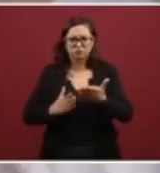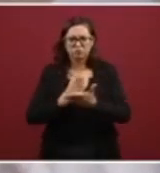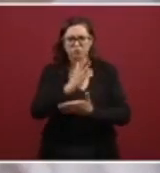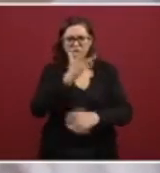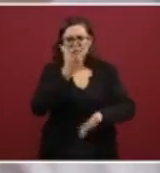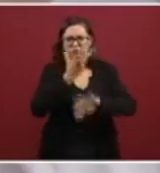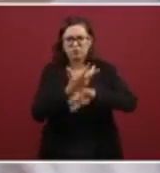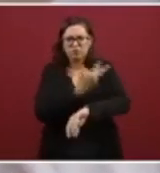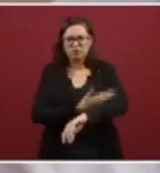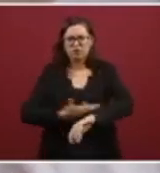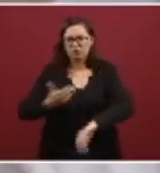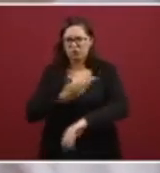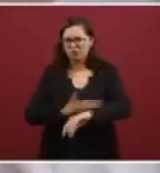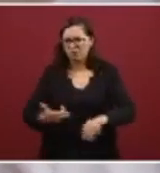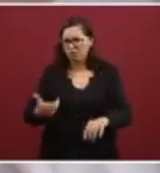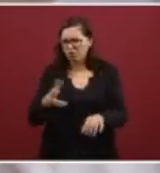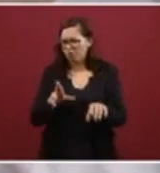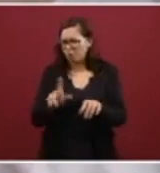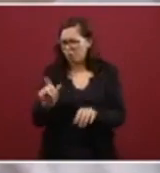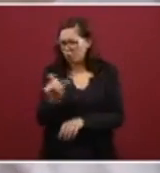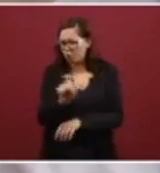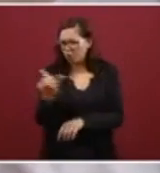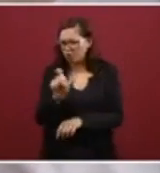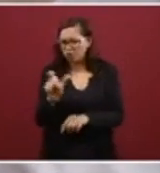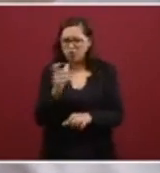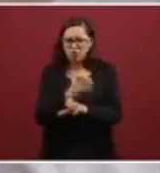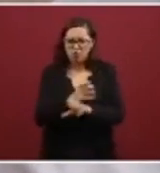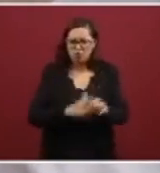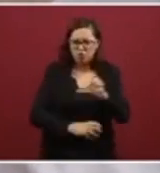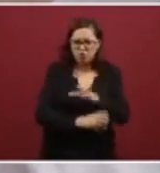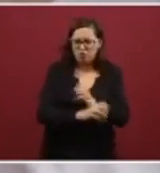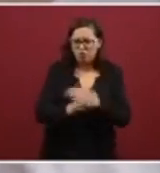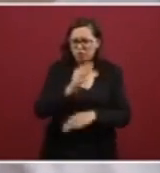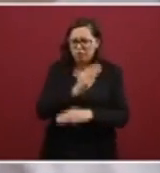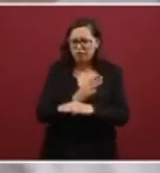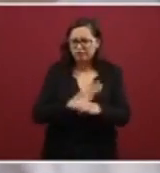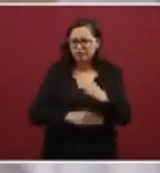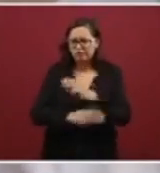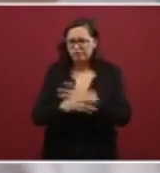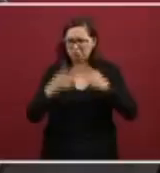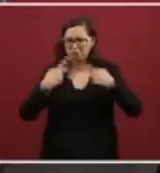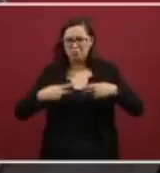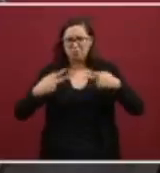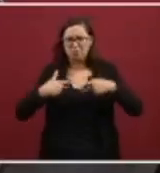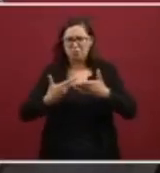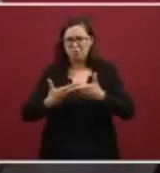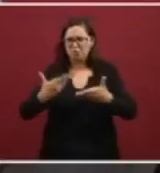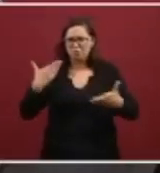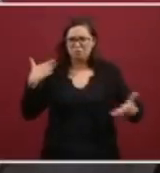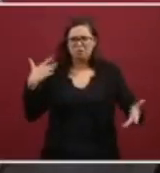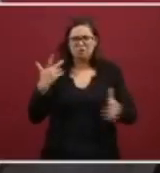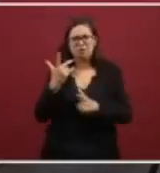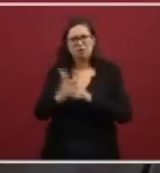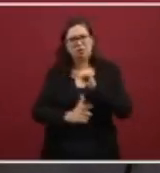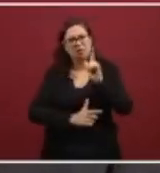Estados Unidos, sobre todo de mercancías y de personas que están pues de hace meses atrás más lentos de lo cotidiano?